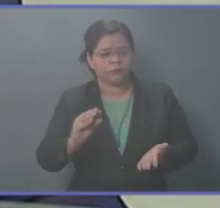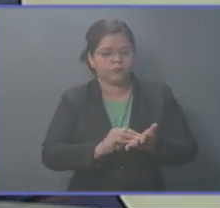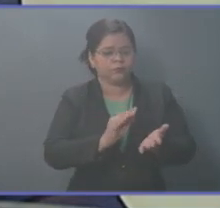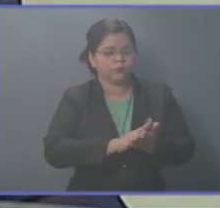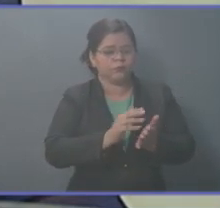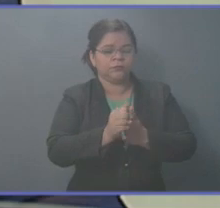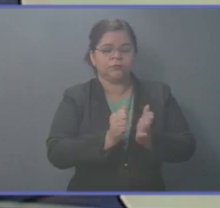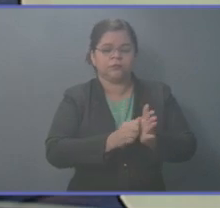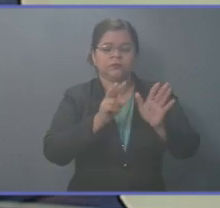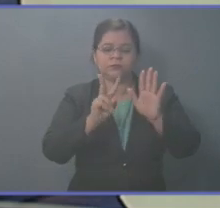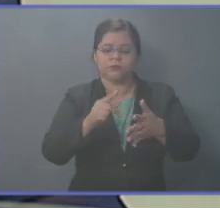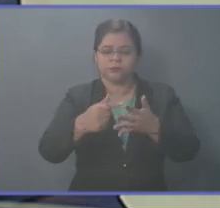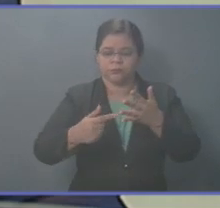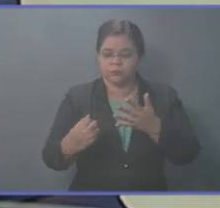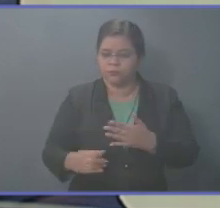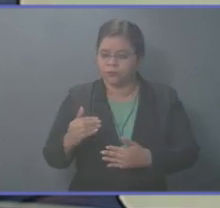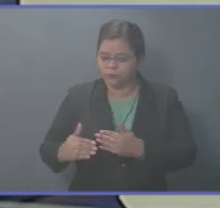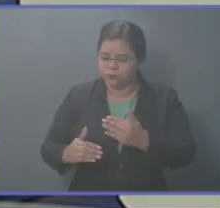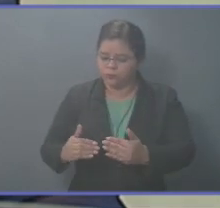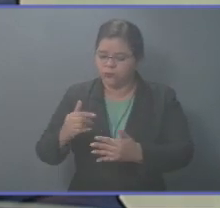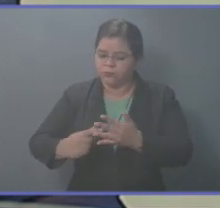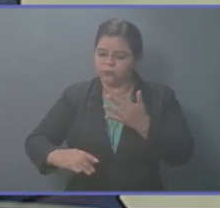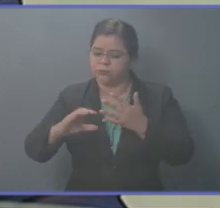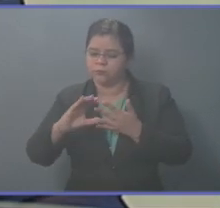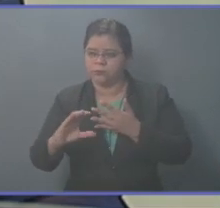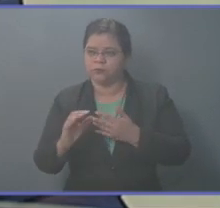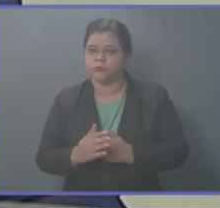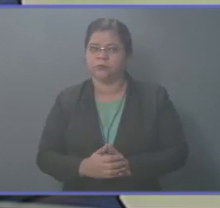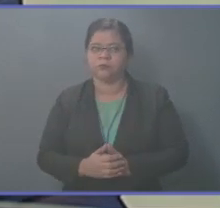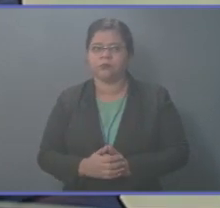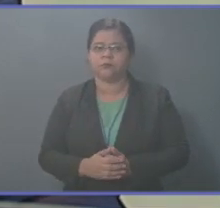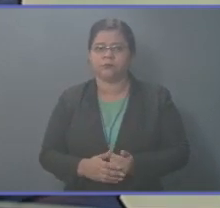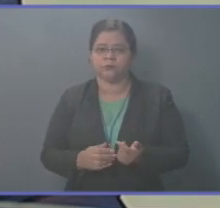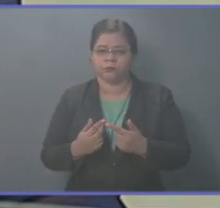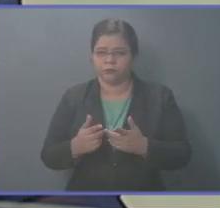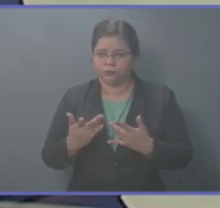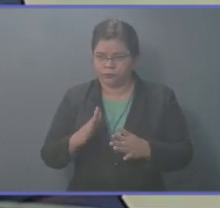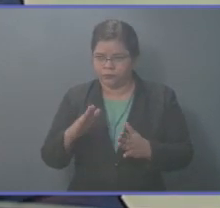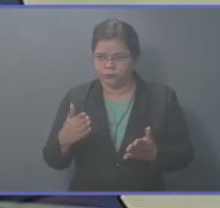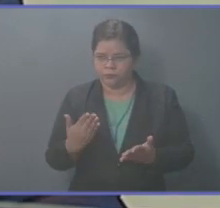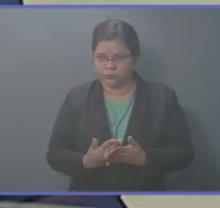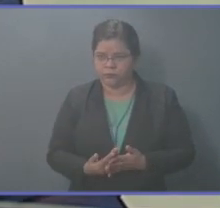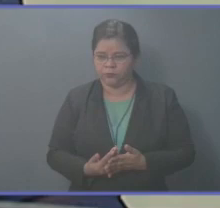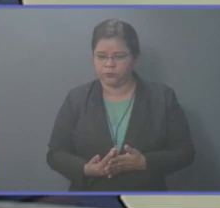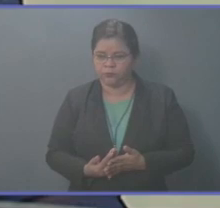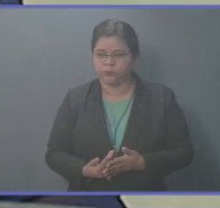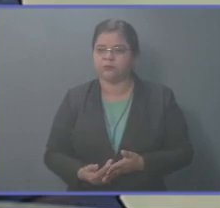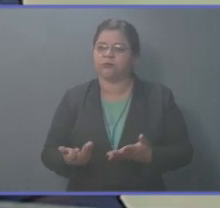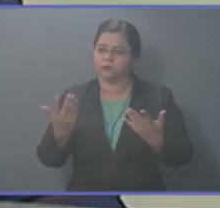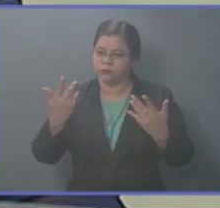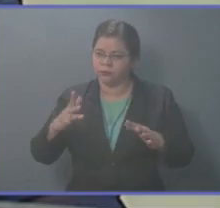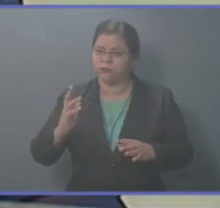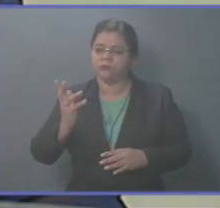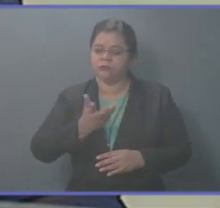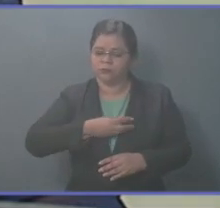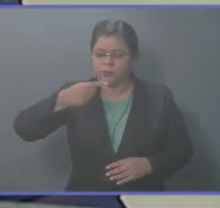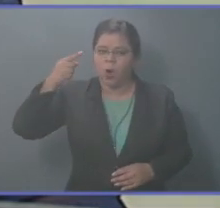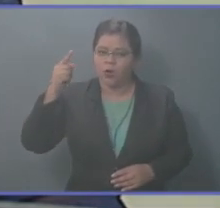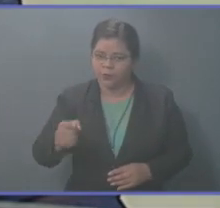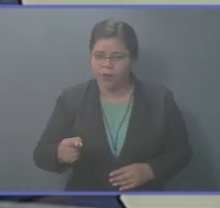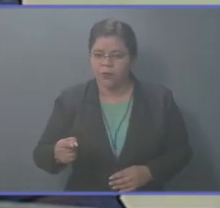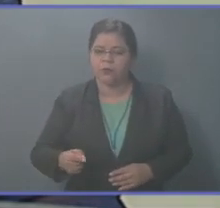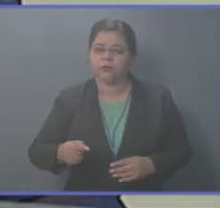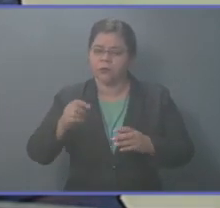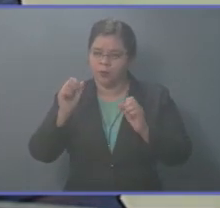artículo 7 de la Ley de Procedimientos Constitucionales, en esta resolución también se ordenará